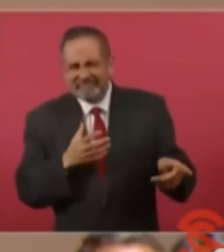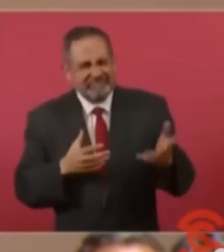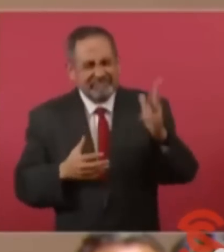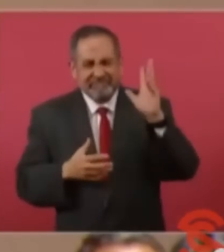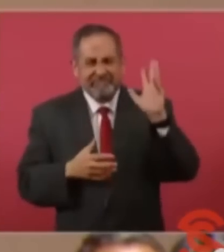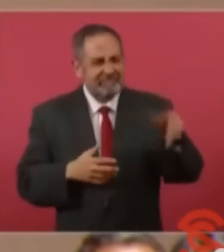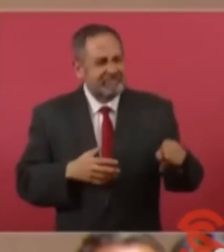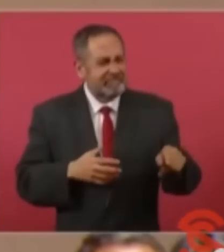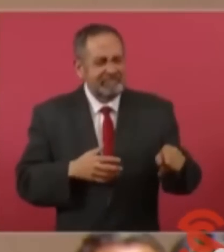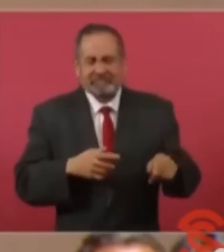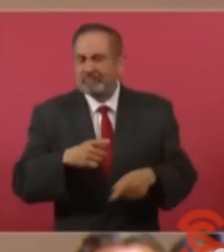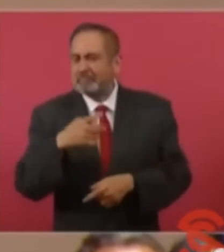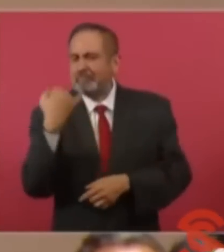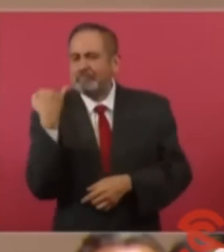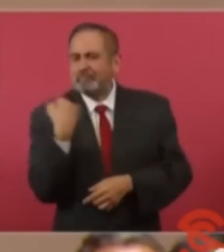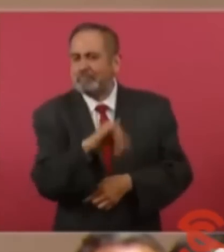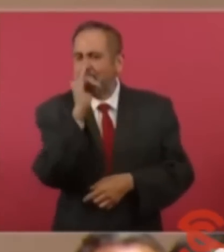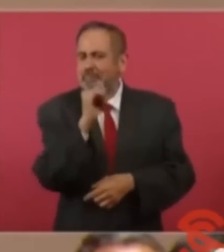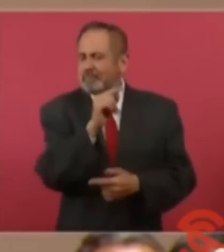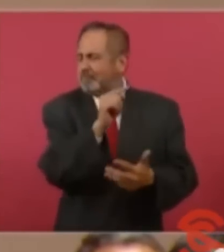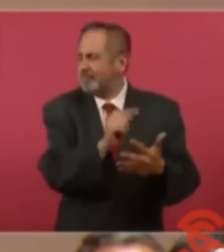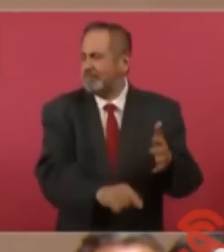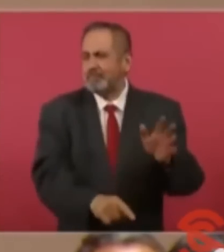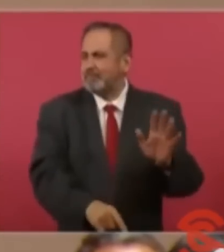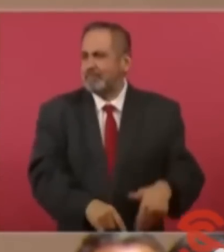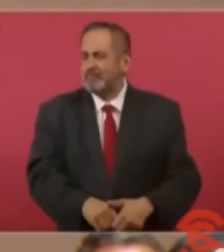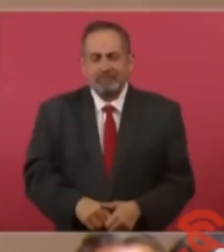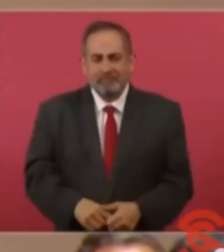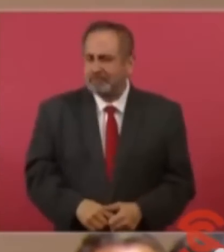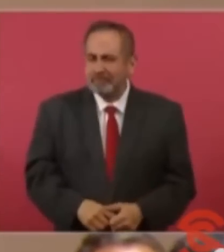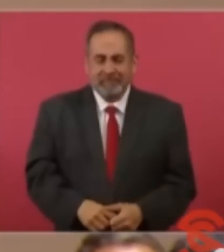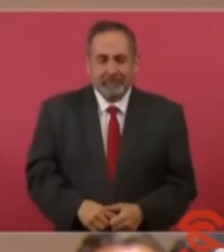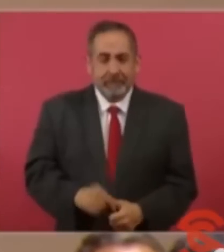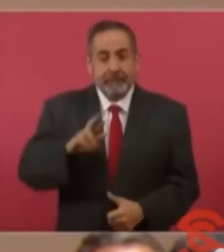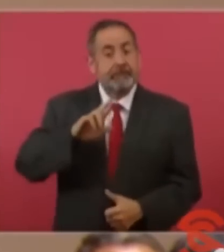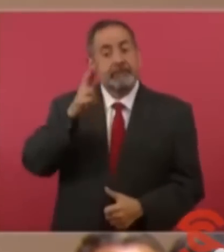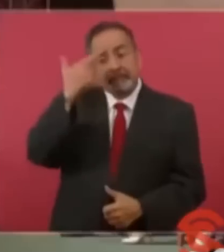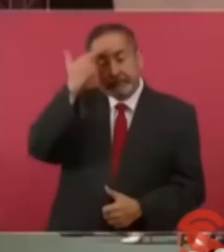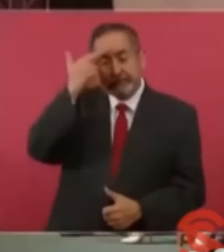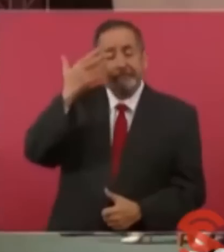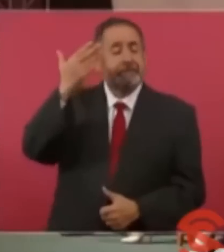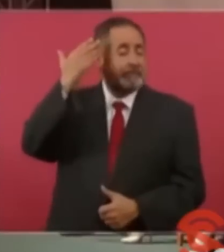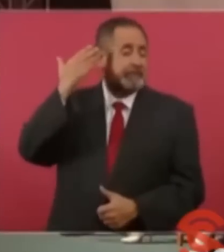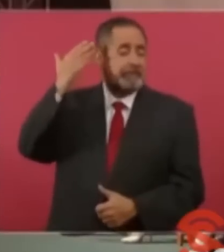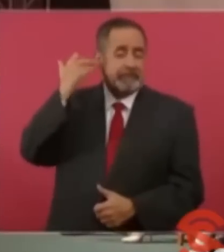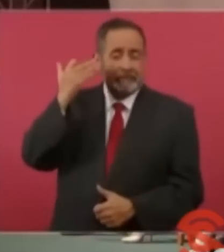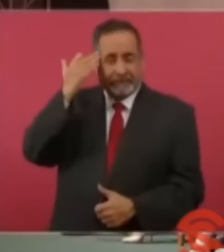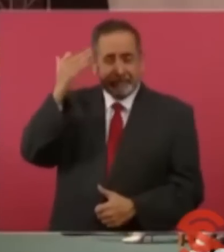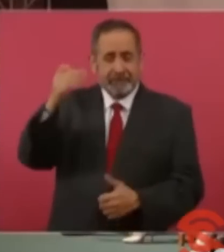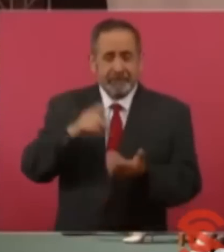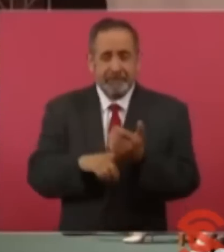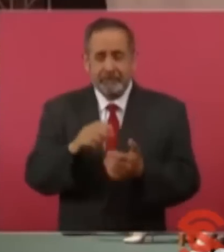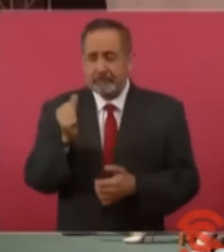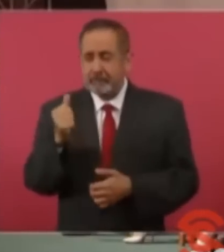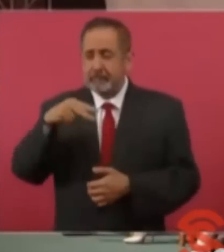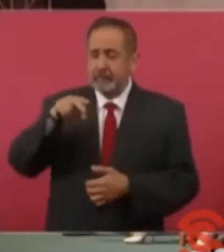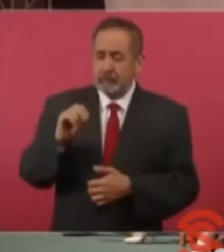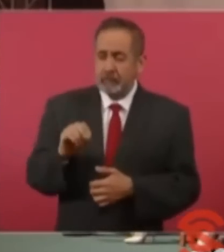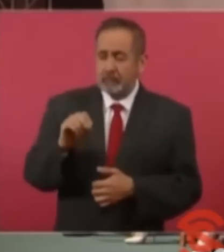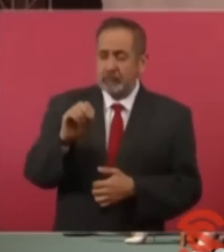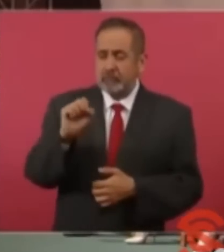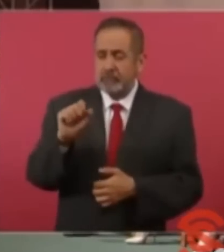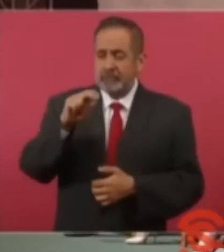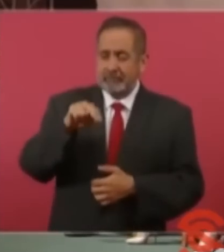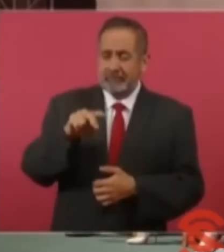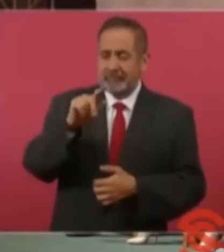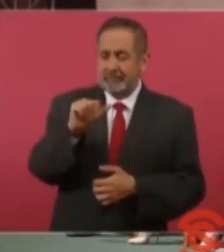hasta ridícula. Nos hacen recordar la época de Antonio López de Santana,